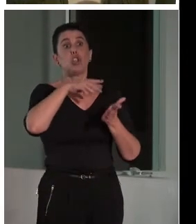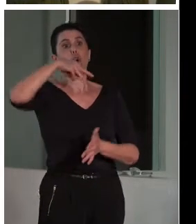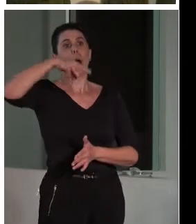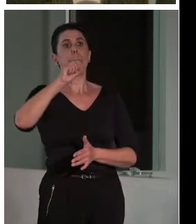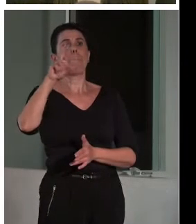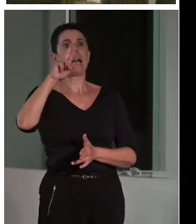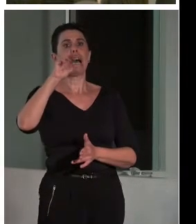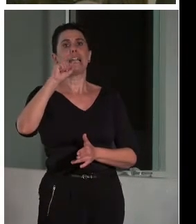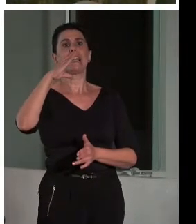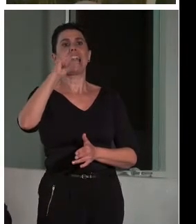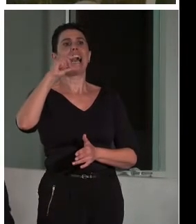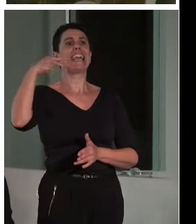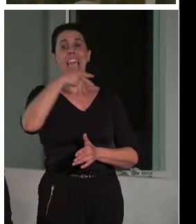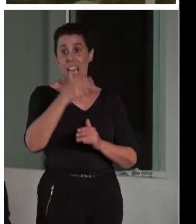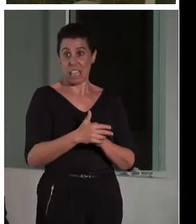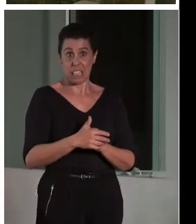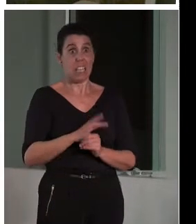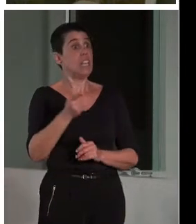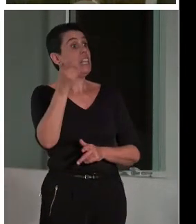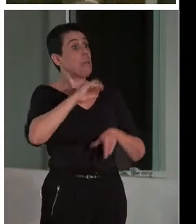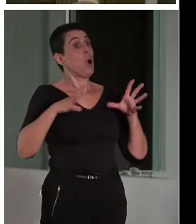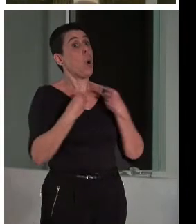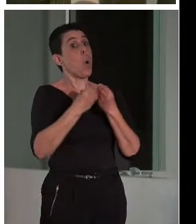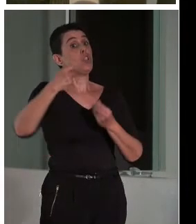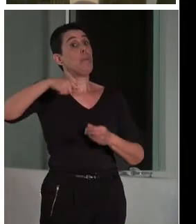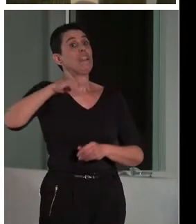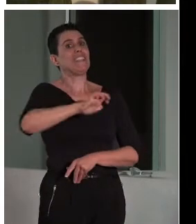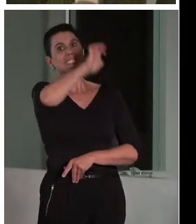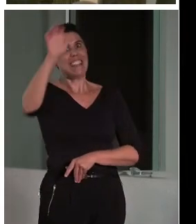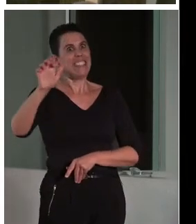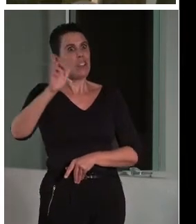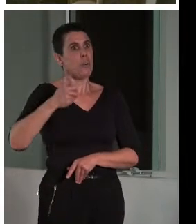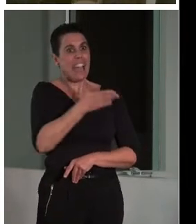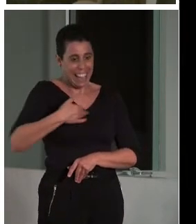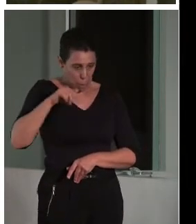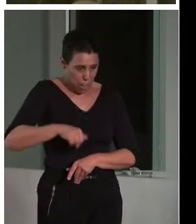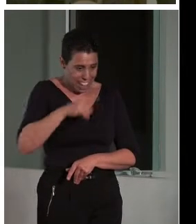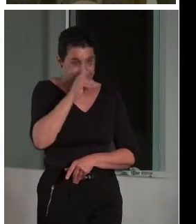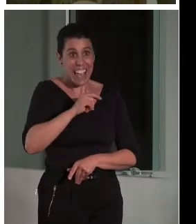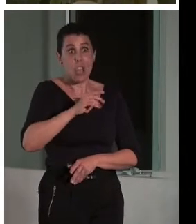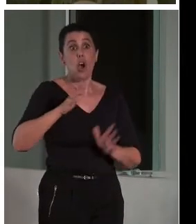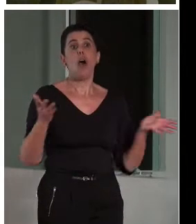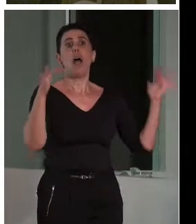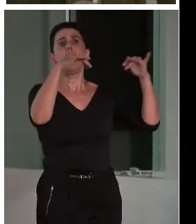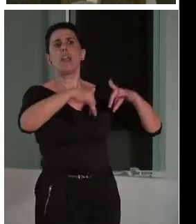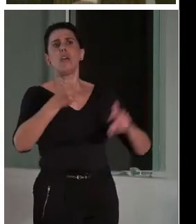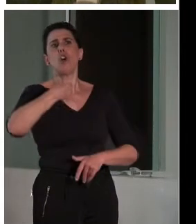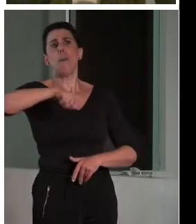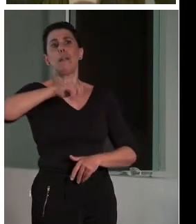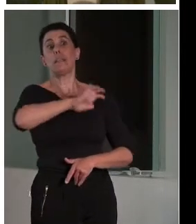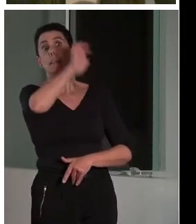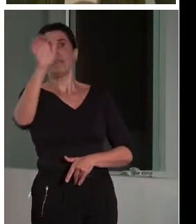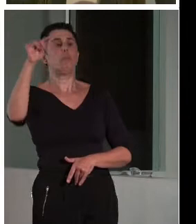de presidenta europeo pues hemos decidido que nos vamos a traer la reunión de icomos de presidentes europeos a españa este año